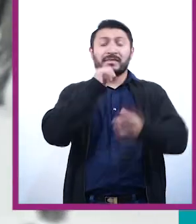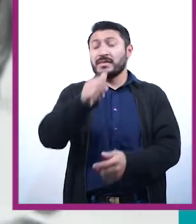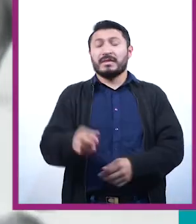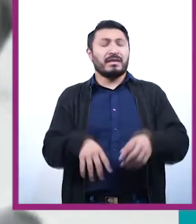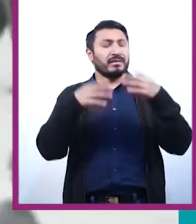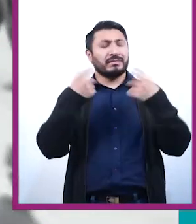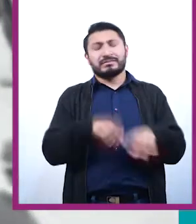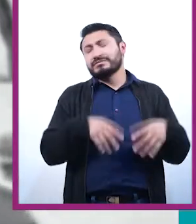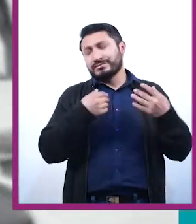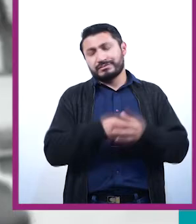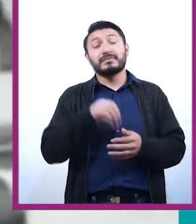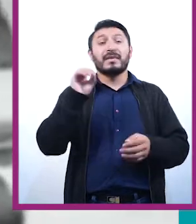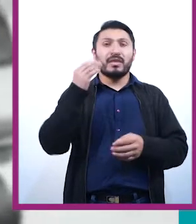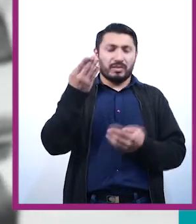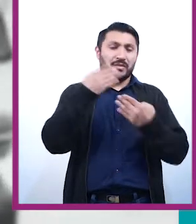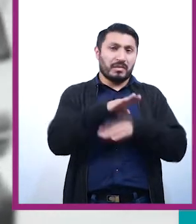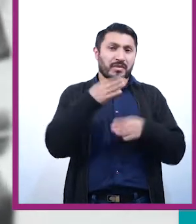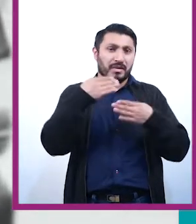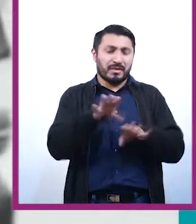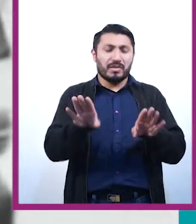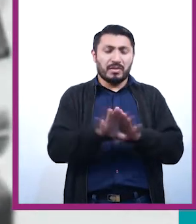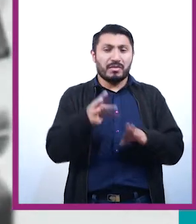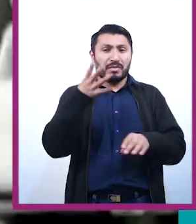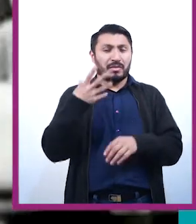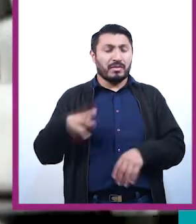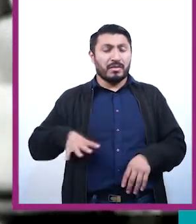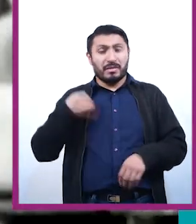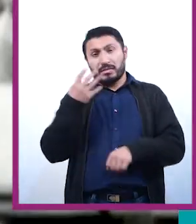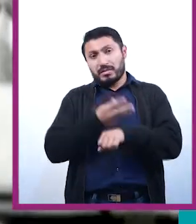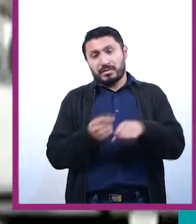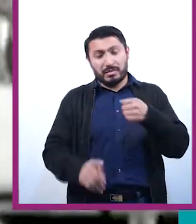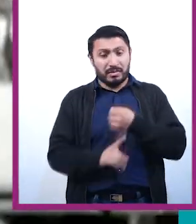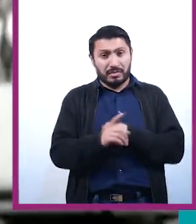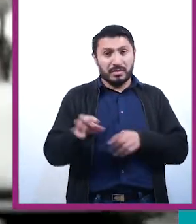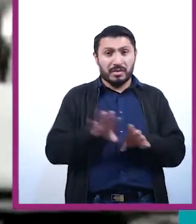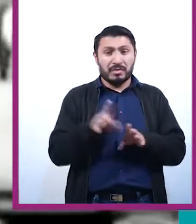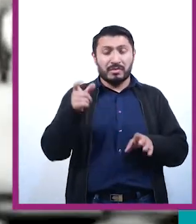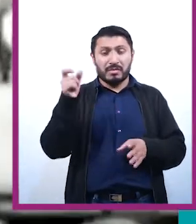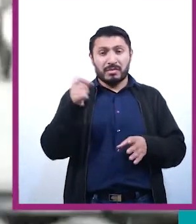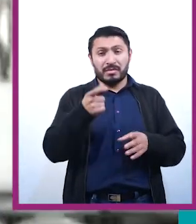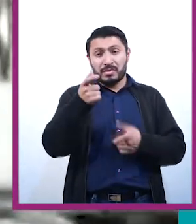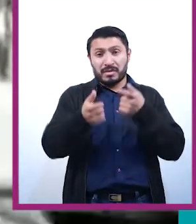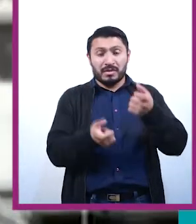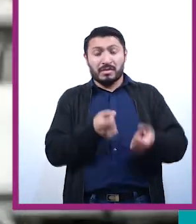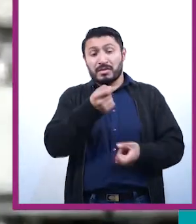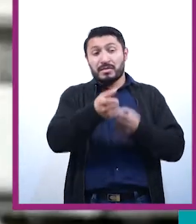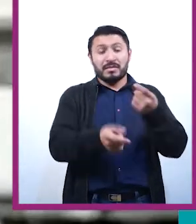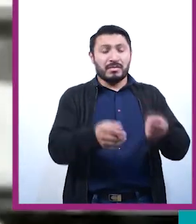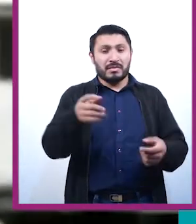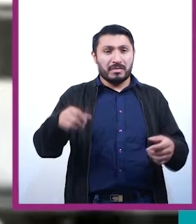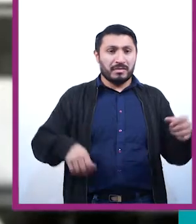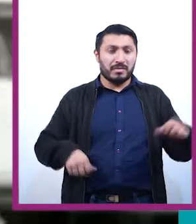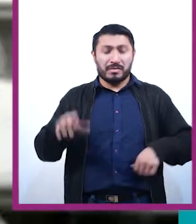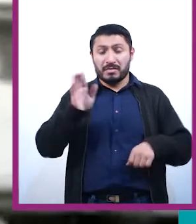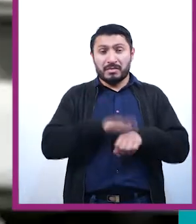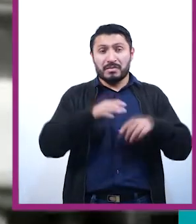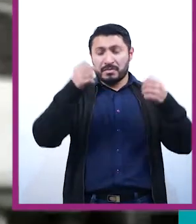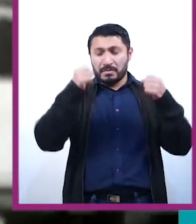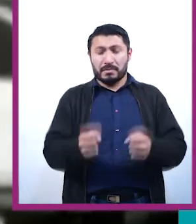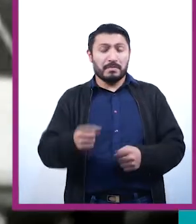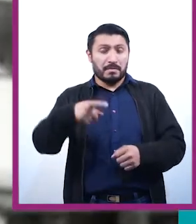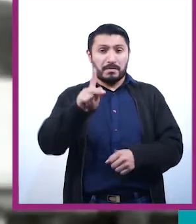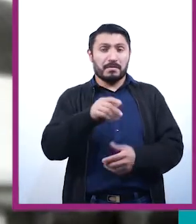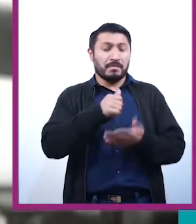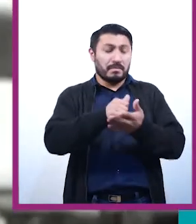ruina. Obviamente los banqueros intentaron solucionar el problema, inyectando dinero a las acciones más seguras, pero nada